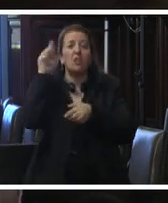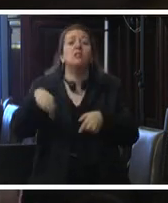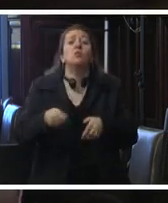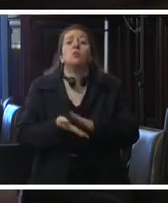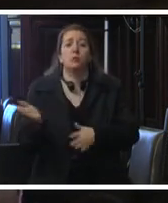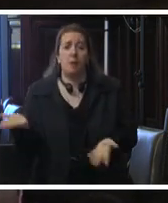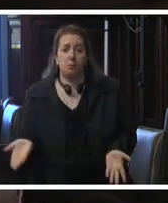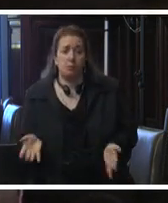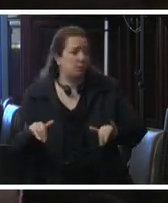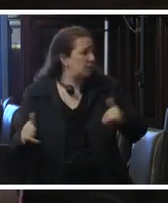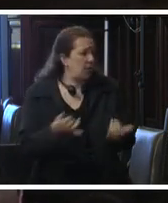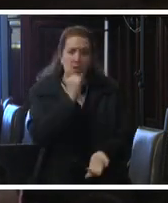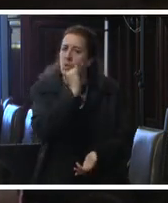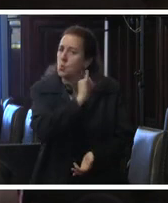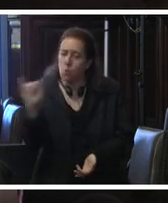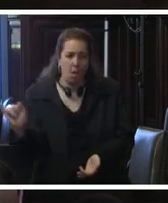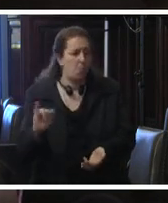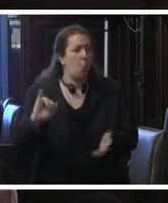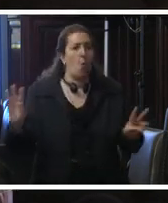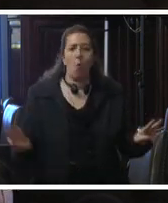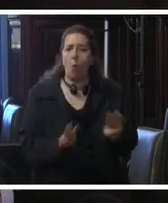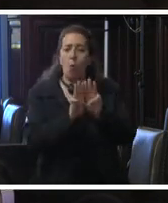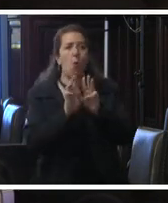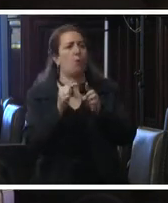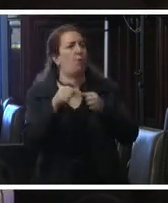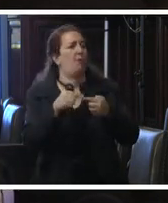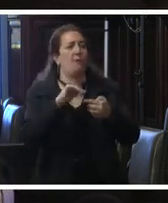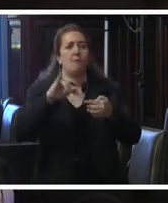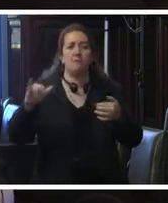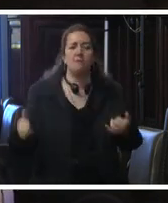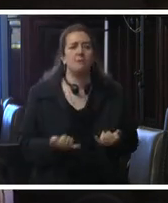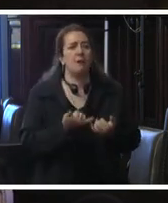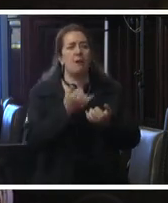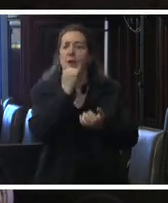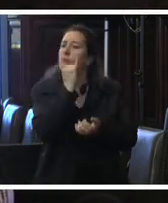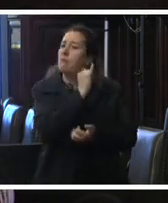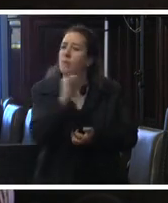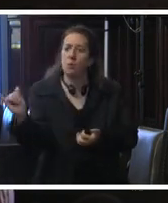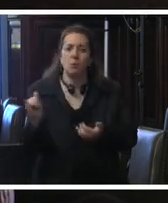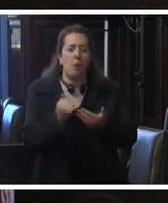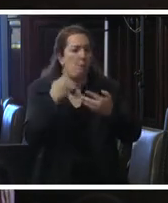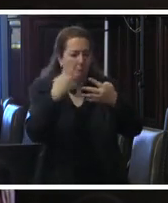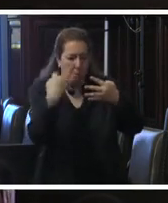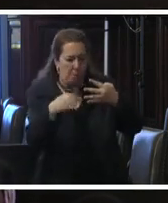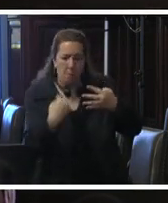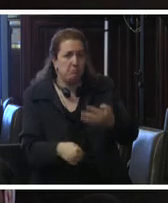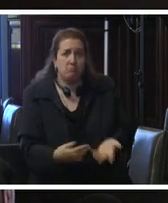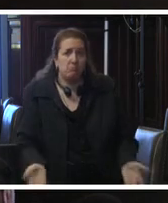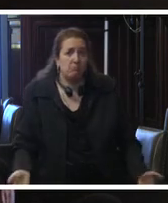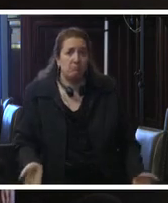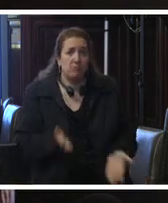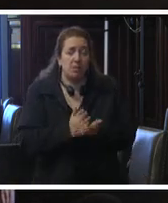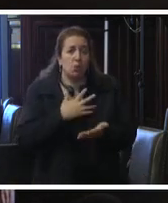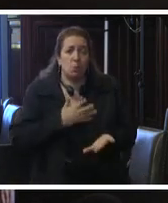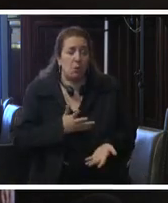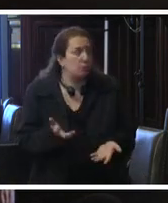hemos presentado en Naciones Unidas, en los derechos humanos. Nunca nos han tomado en cuenta. No sé hasta